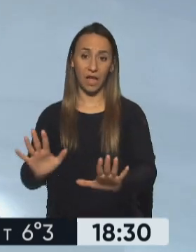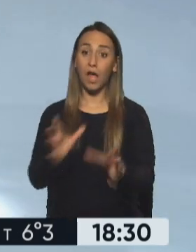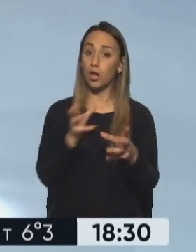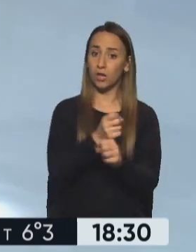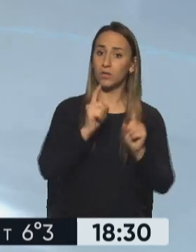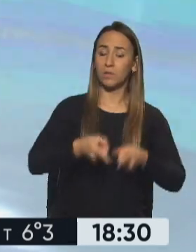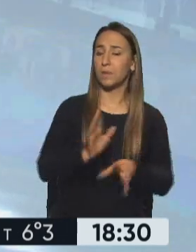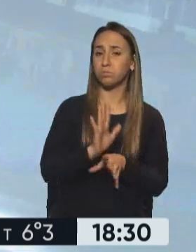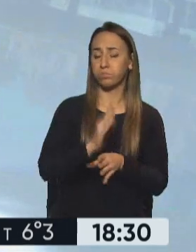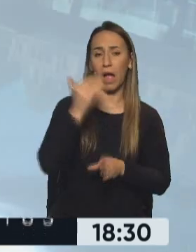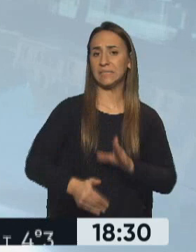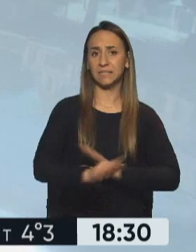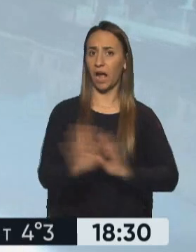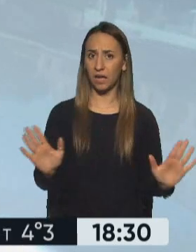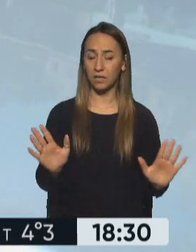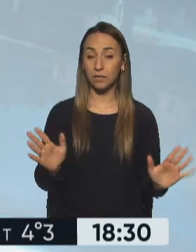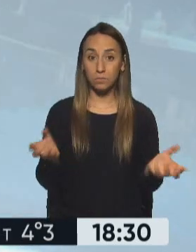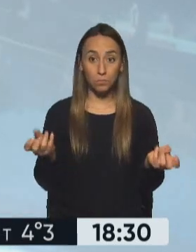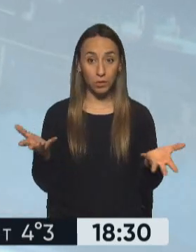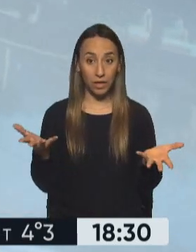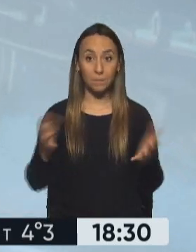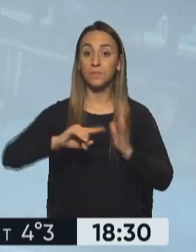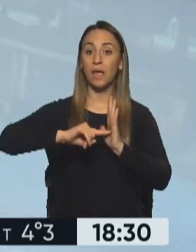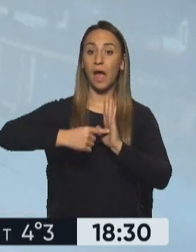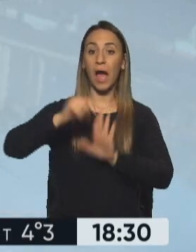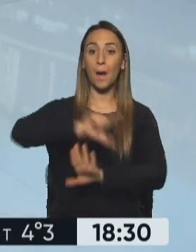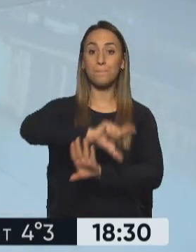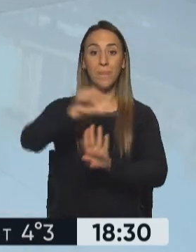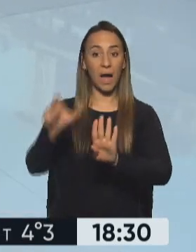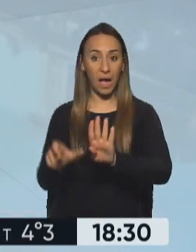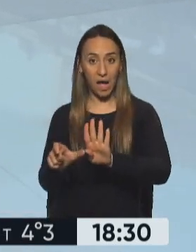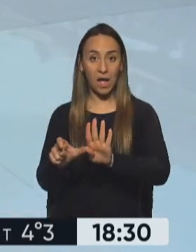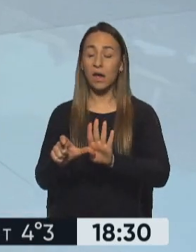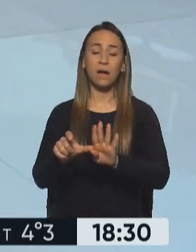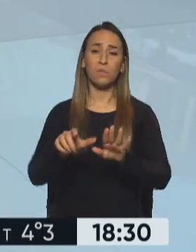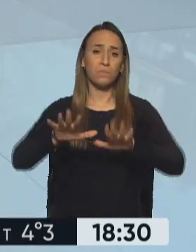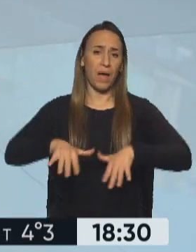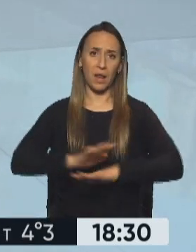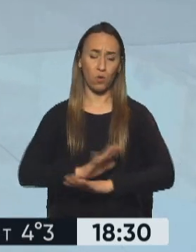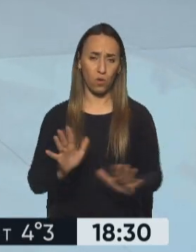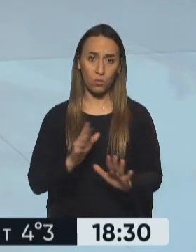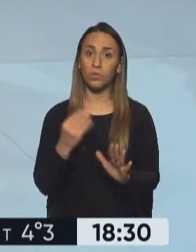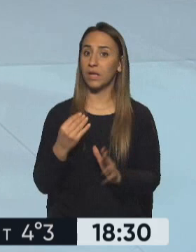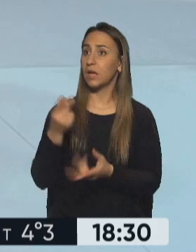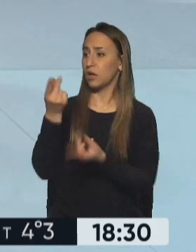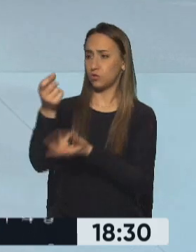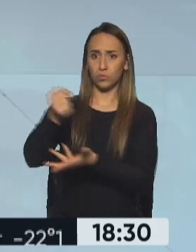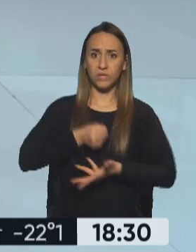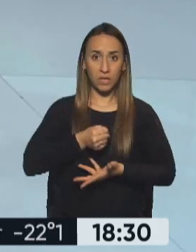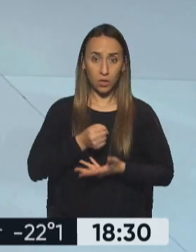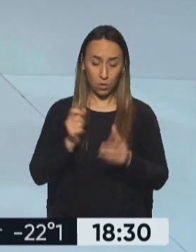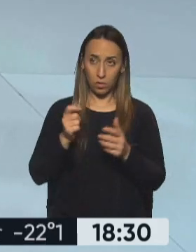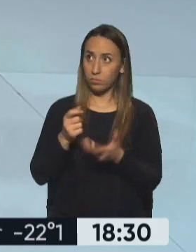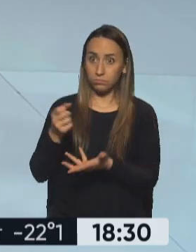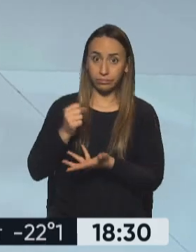hasta aquí llegamos. ¿Por qué paramos en el AMBA? Porque no nos llega el subsidio. Y de pronto uno, dos, cuatro,